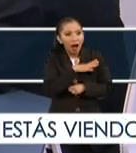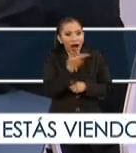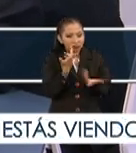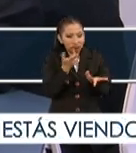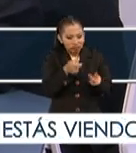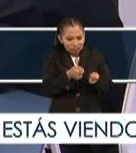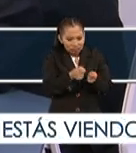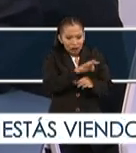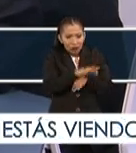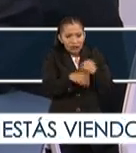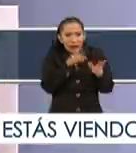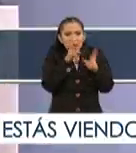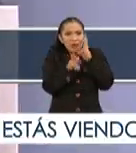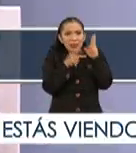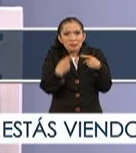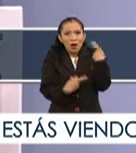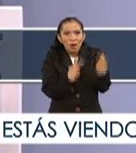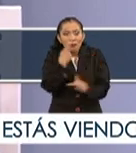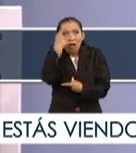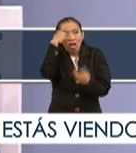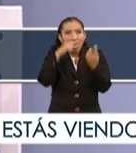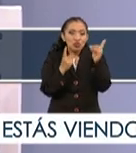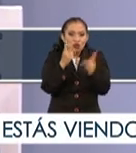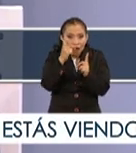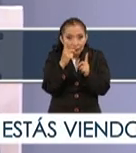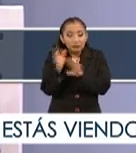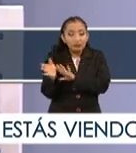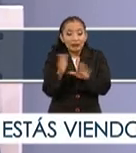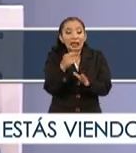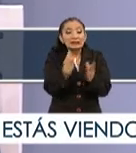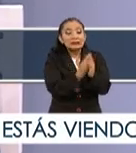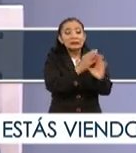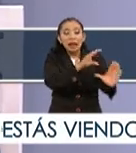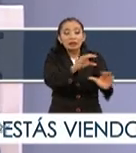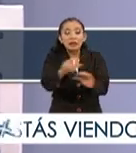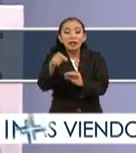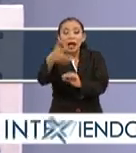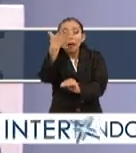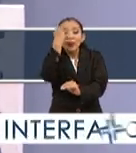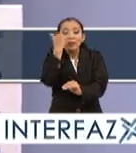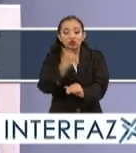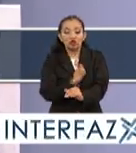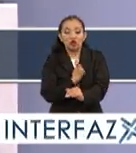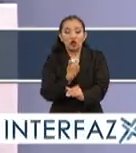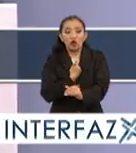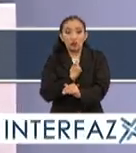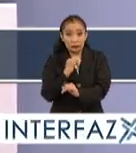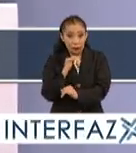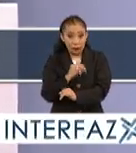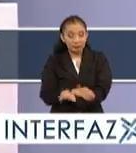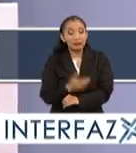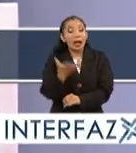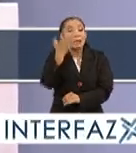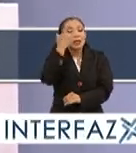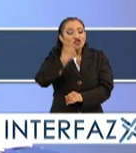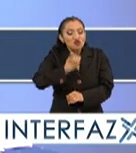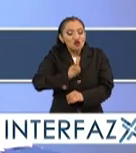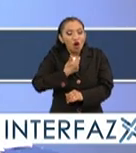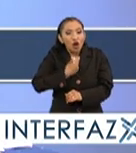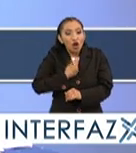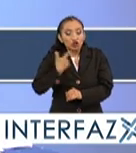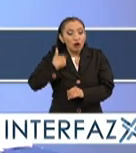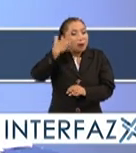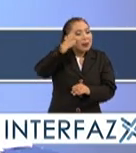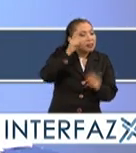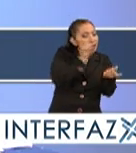sus dedos están todas las respuestas a las preguntas que pueden tener? Es más bien enseñarlos a aprender, ¿cierto? Exacto, aprender a aprender, aprender